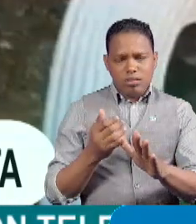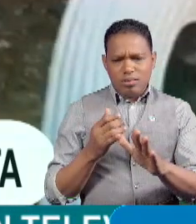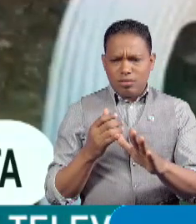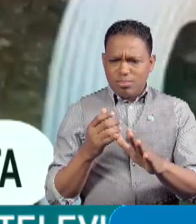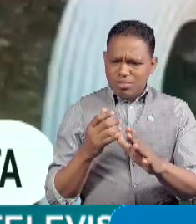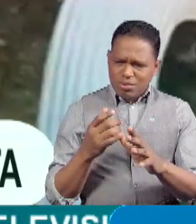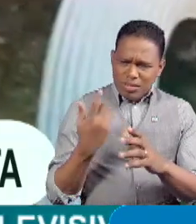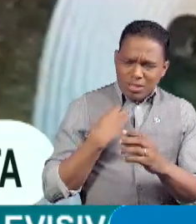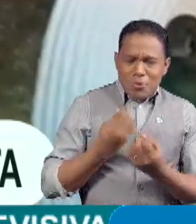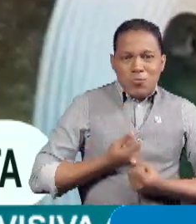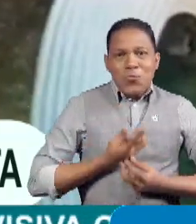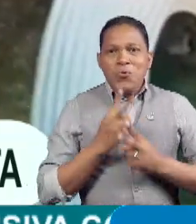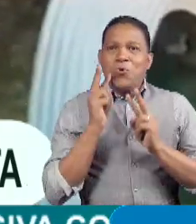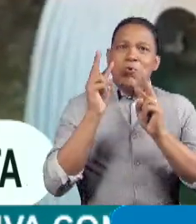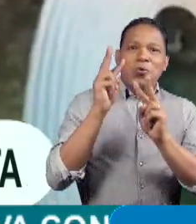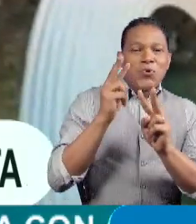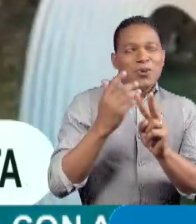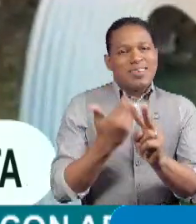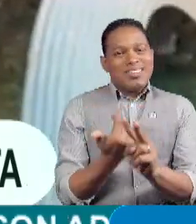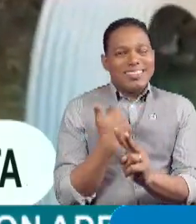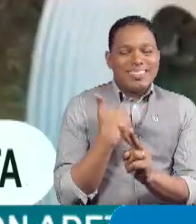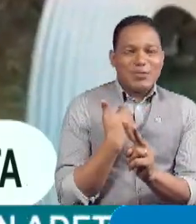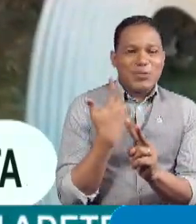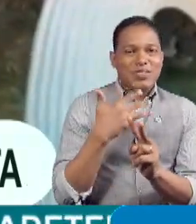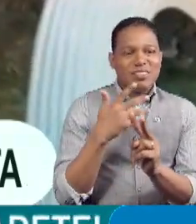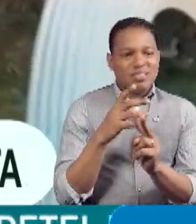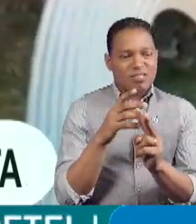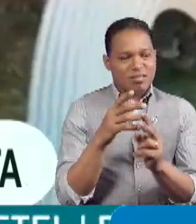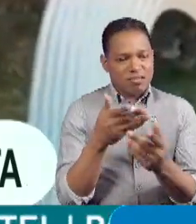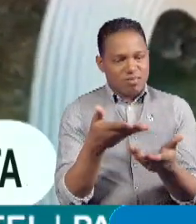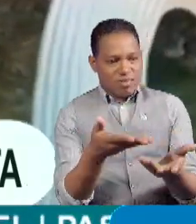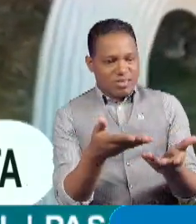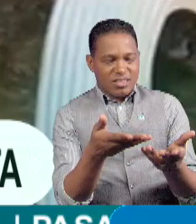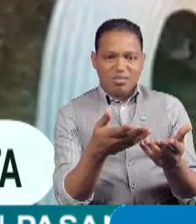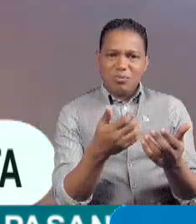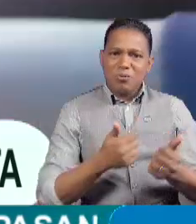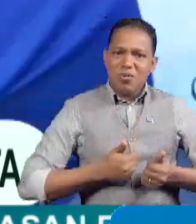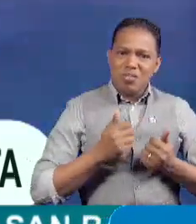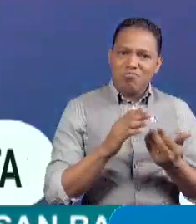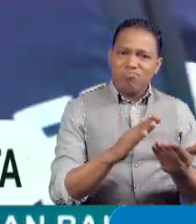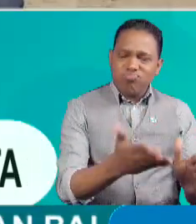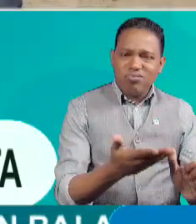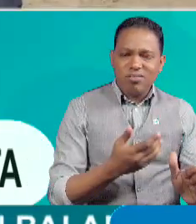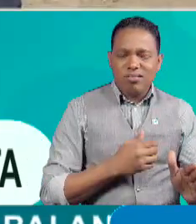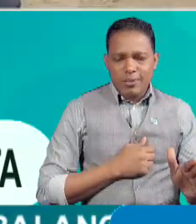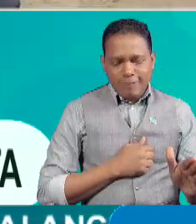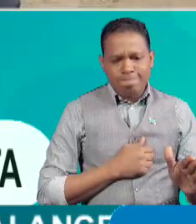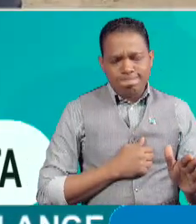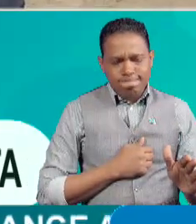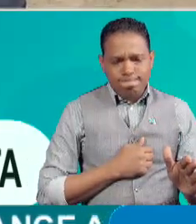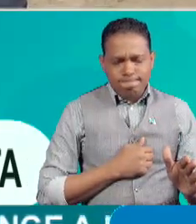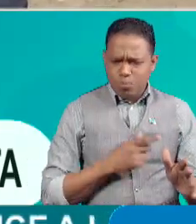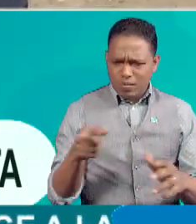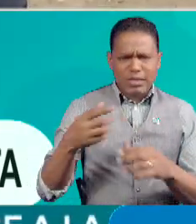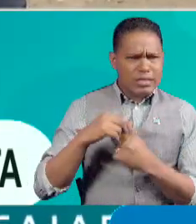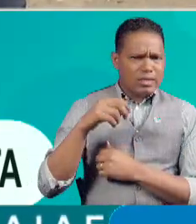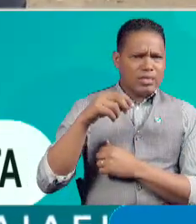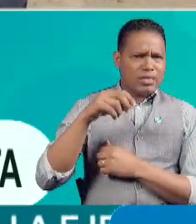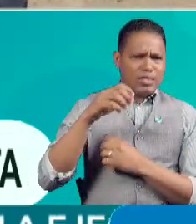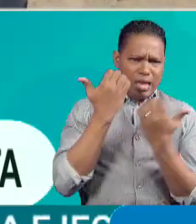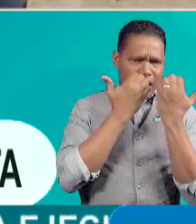Con tanta ilusión que ella tenía de trabajar y por él. Porque él tiene que saber manejar. Aquí en Quitasueños